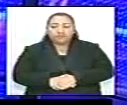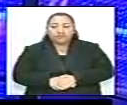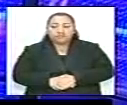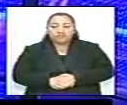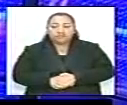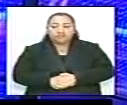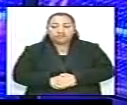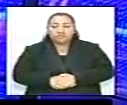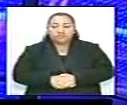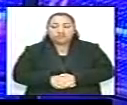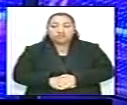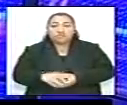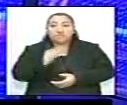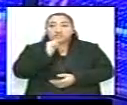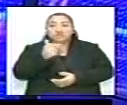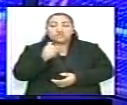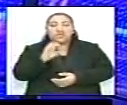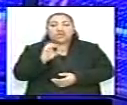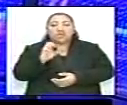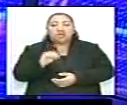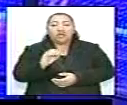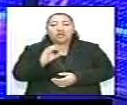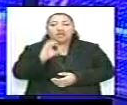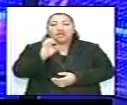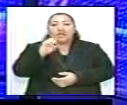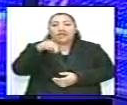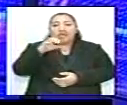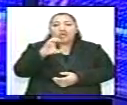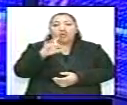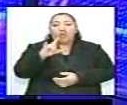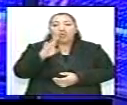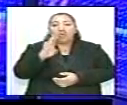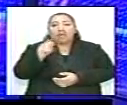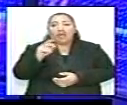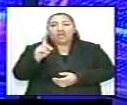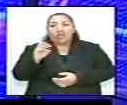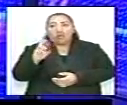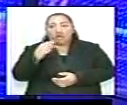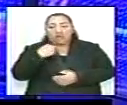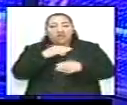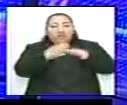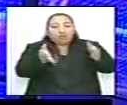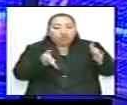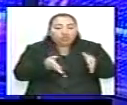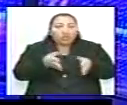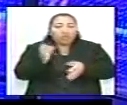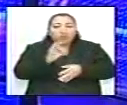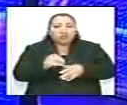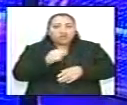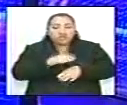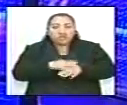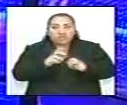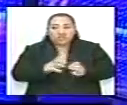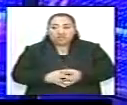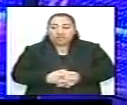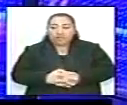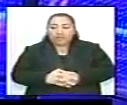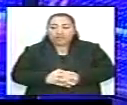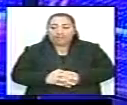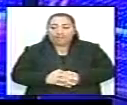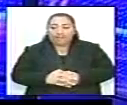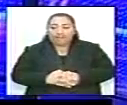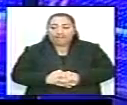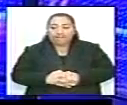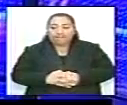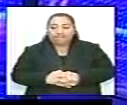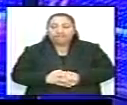Se dice que por la falta de incubadoras. La ministra de Salud, por cierto, ya ha adelantado cifras sobre este caso y que seguramente